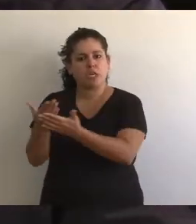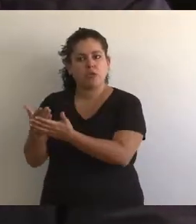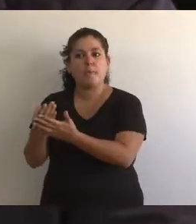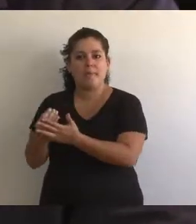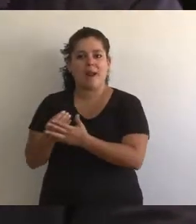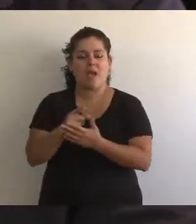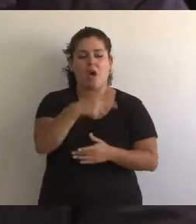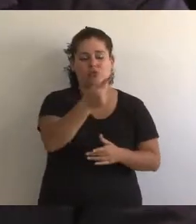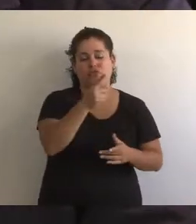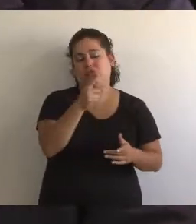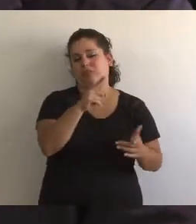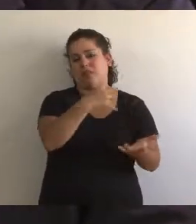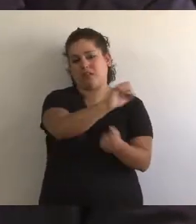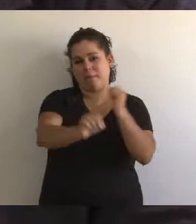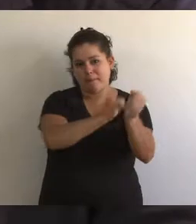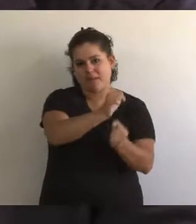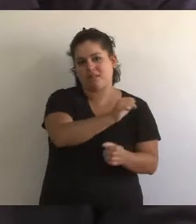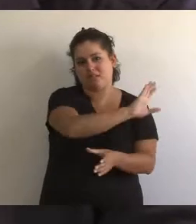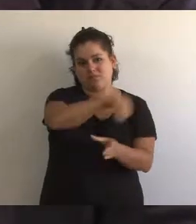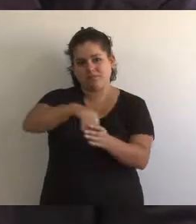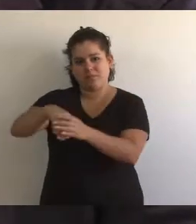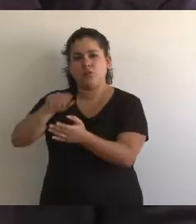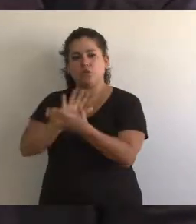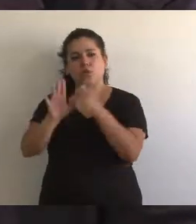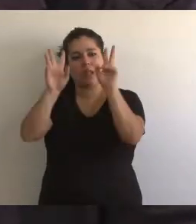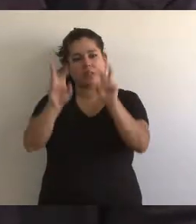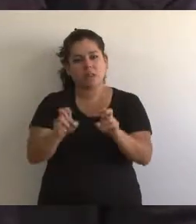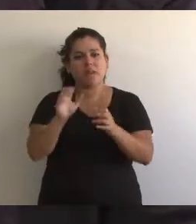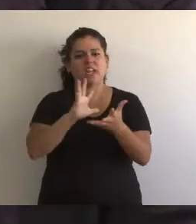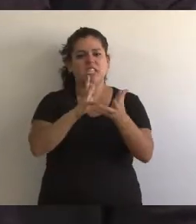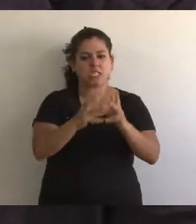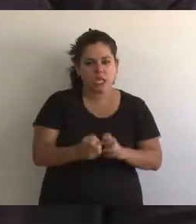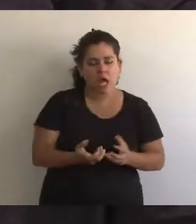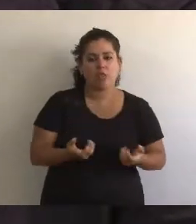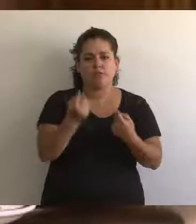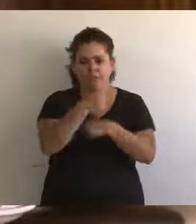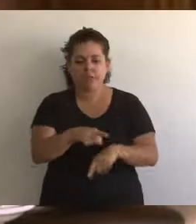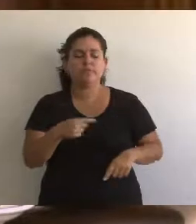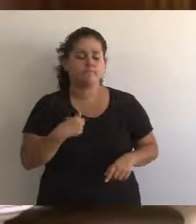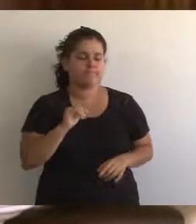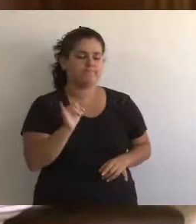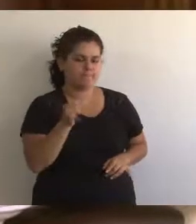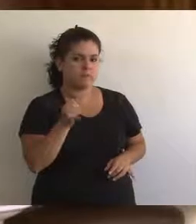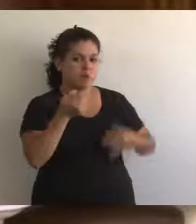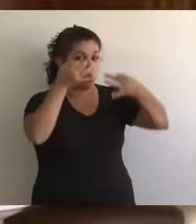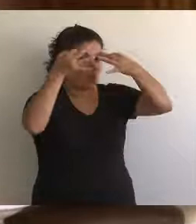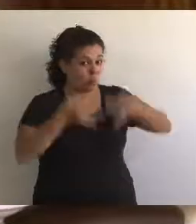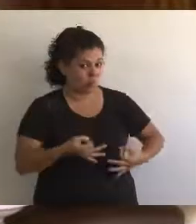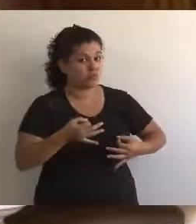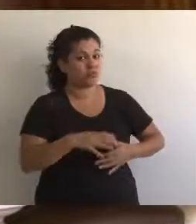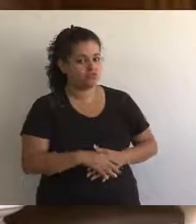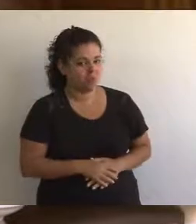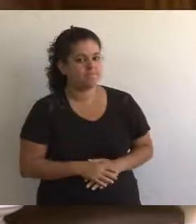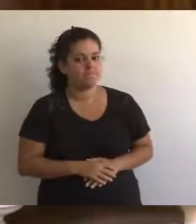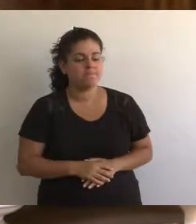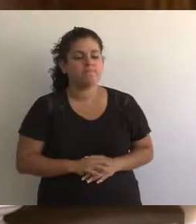para involucrar a otras áreas del Estado o a las empresas en la temática del reciclado? Sí,